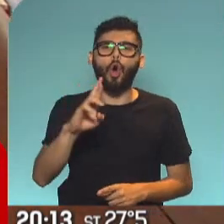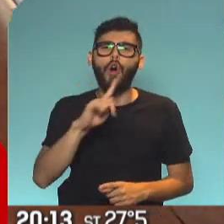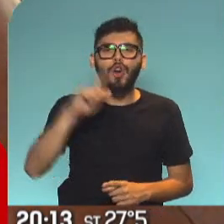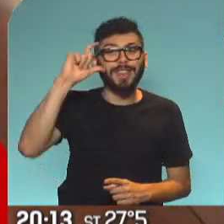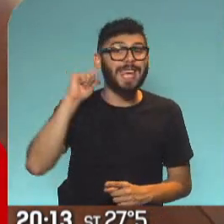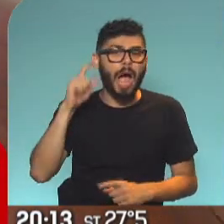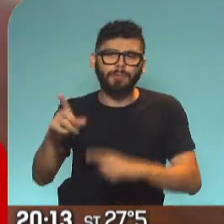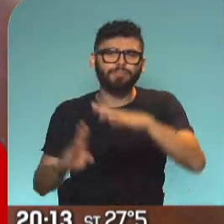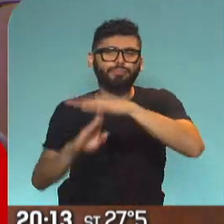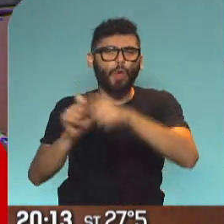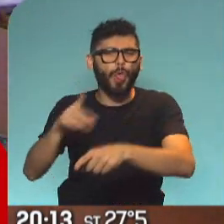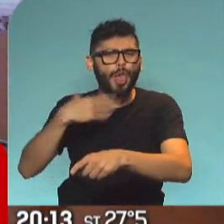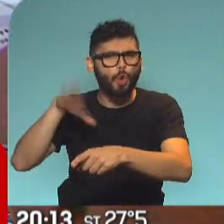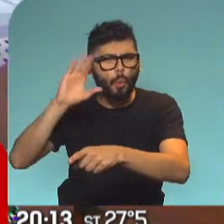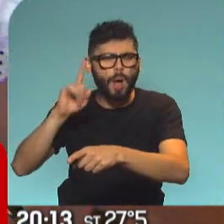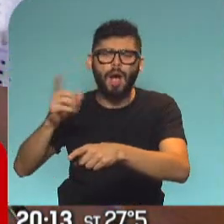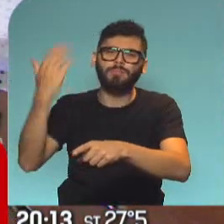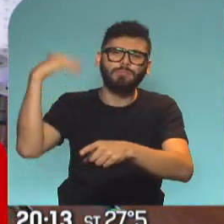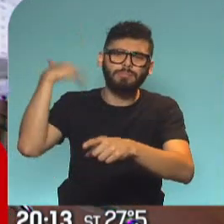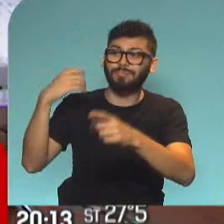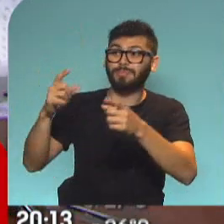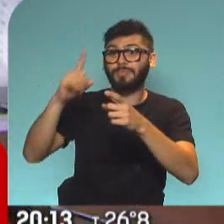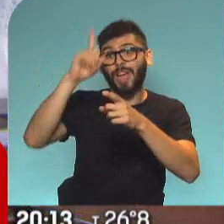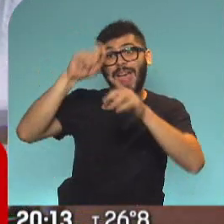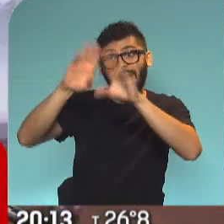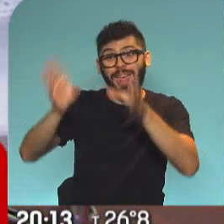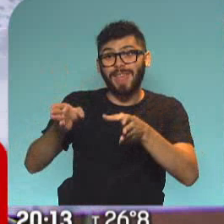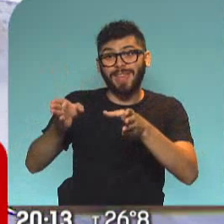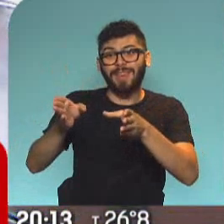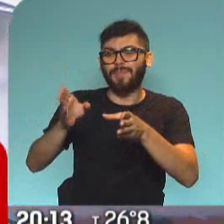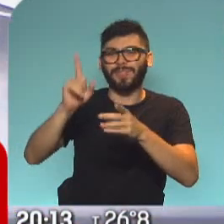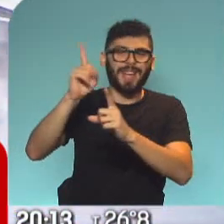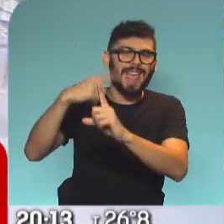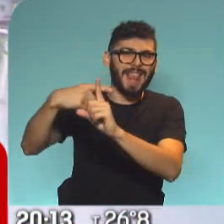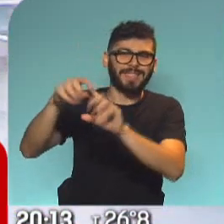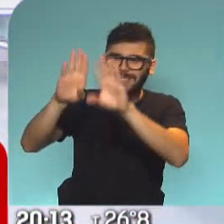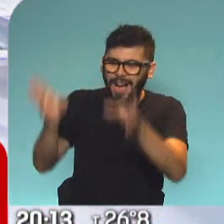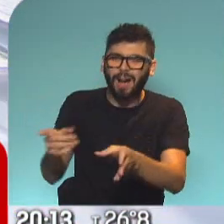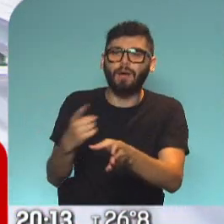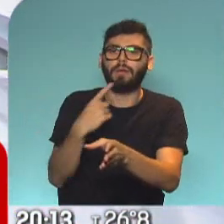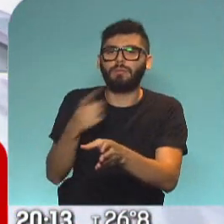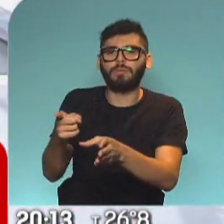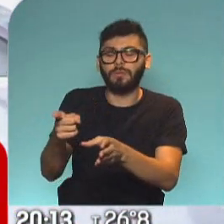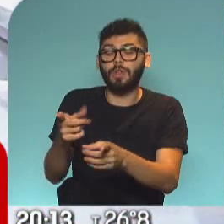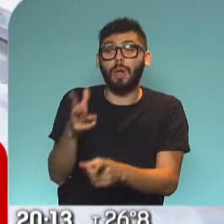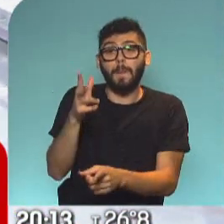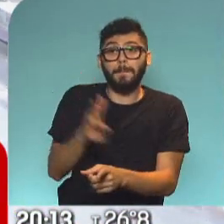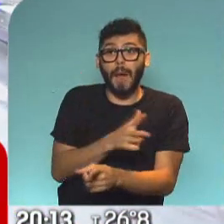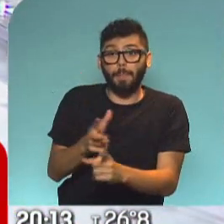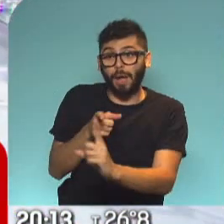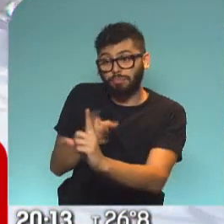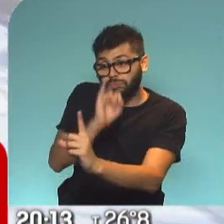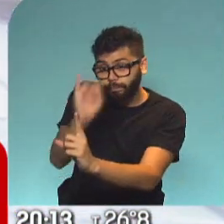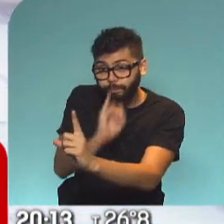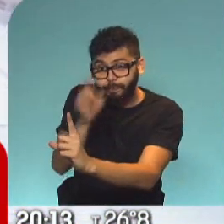el que primero, cuando estaban en el cónclave, le dijo que le diera lo que él había hablado, Francisco, y lo colgó